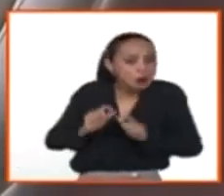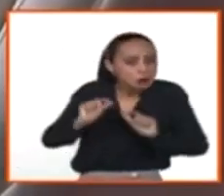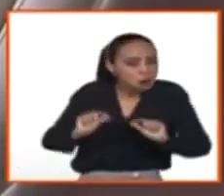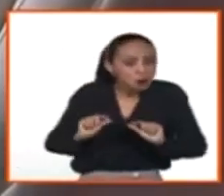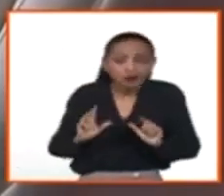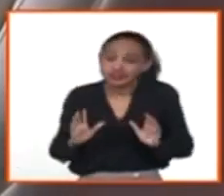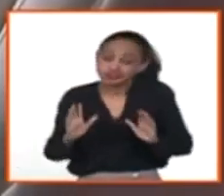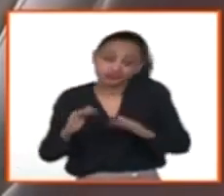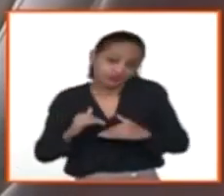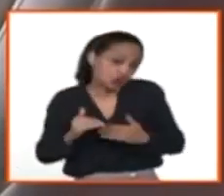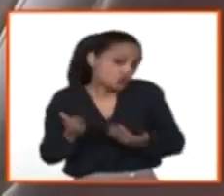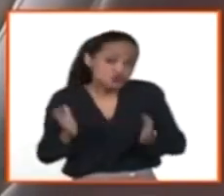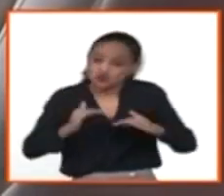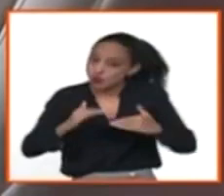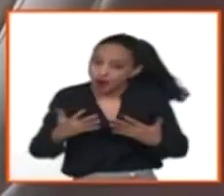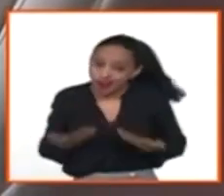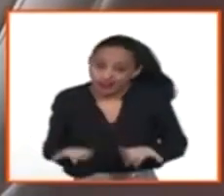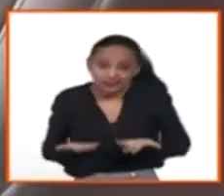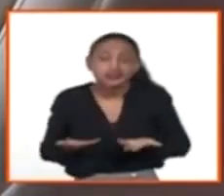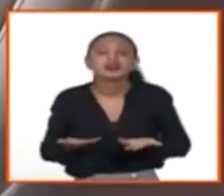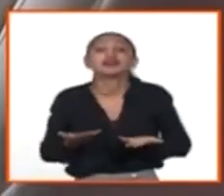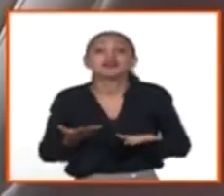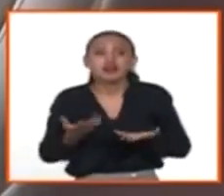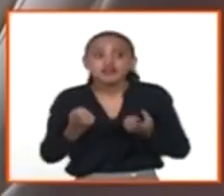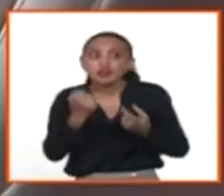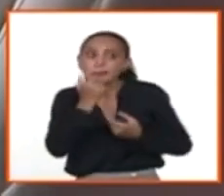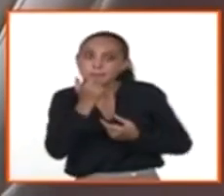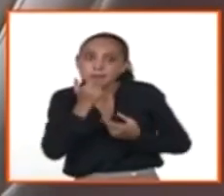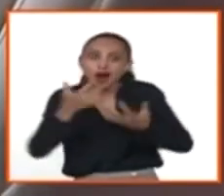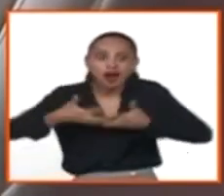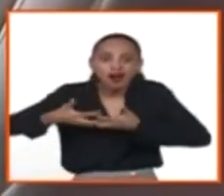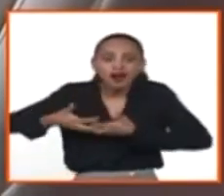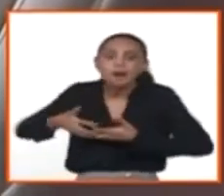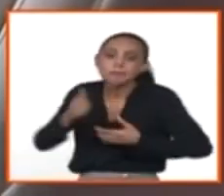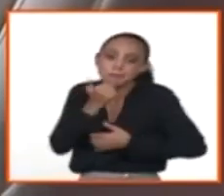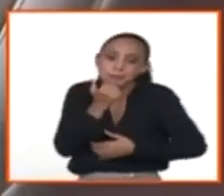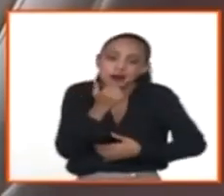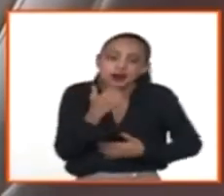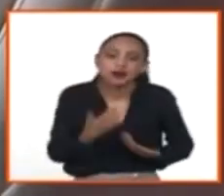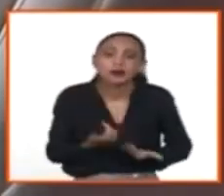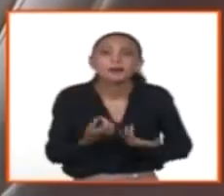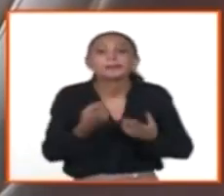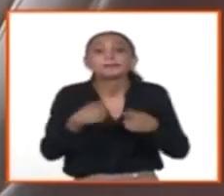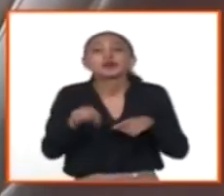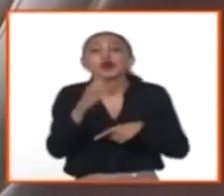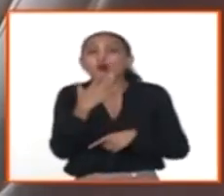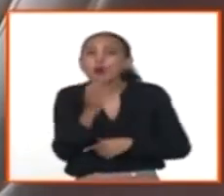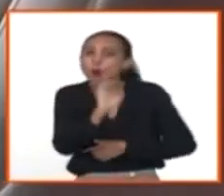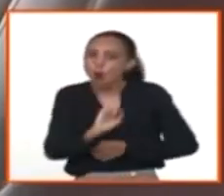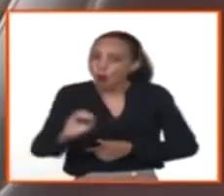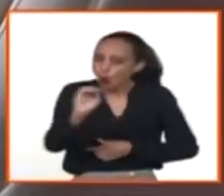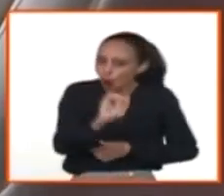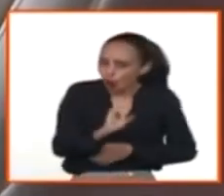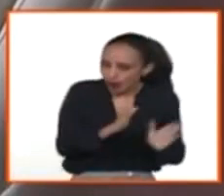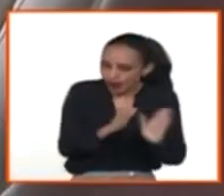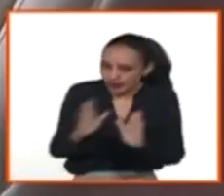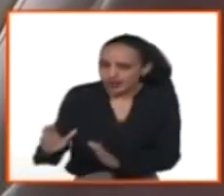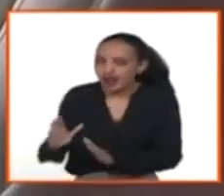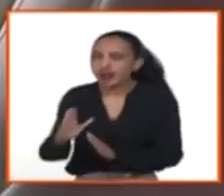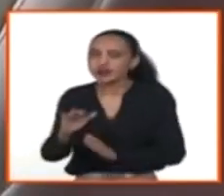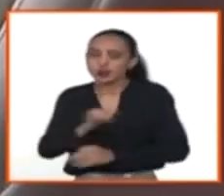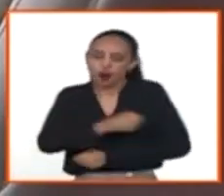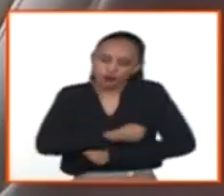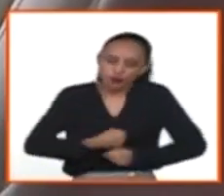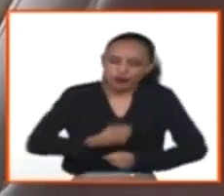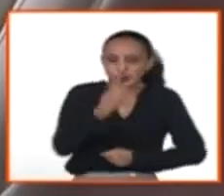esos alimentos que se pierden entonces en la cadena. Bueno, cómo también organizar estrategias, redirigir esfuerzos en